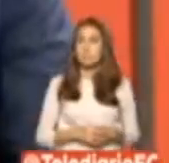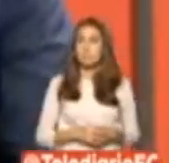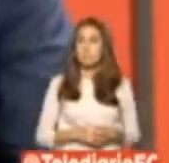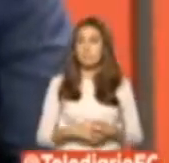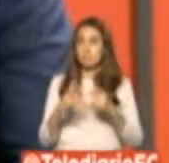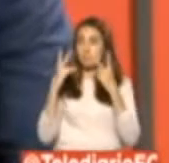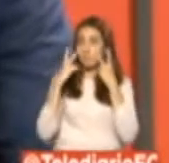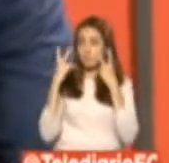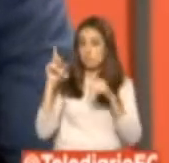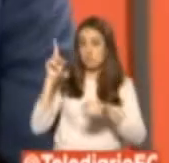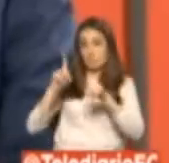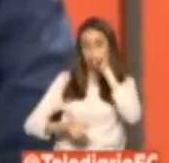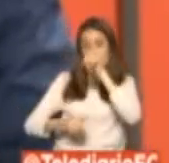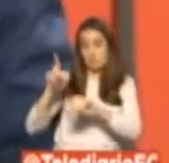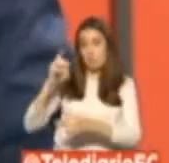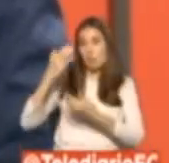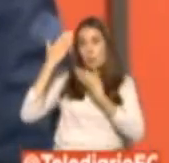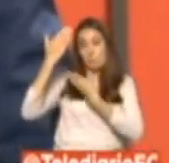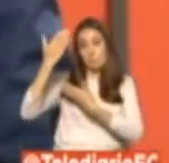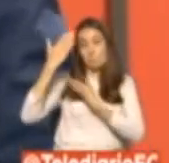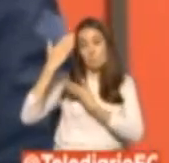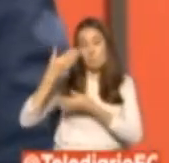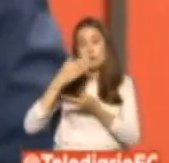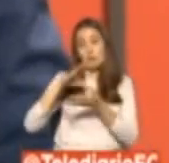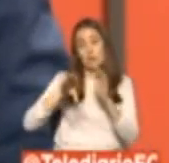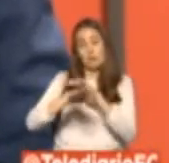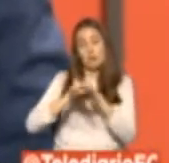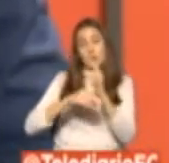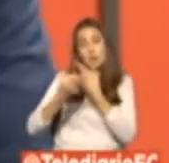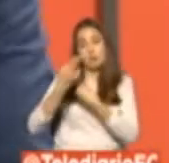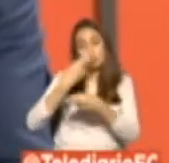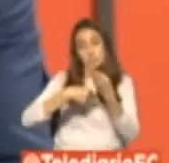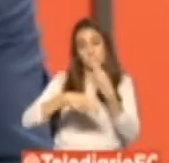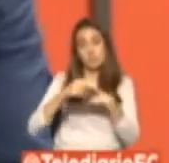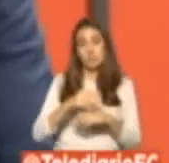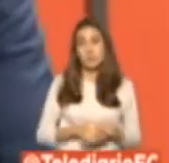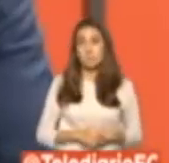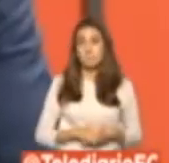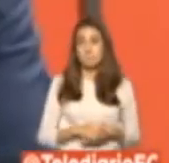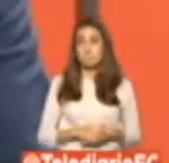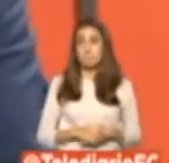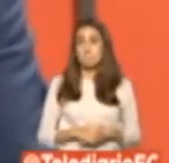la sistema de la política. Amigos,